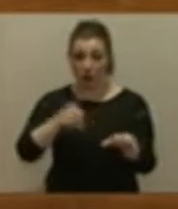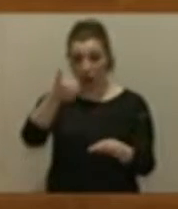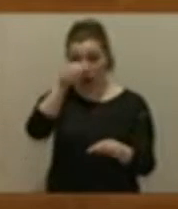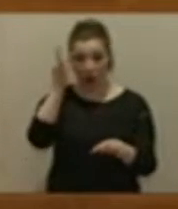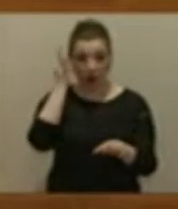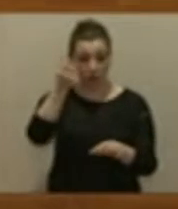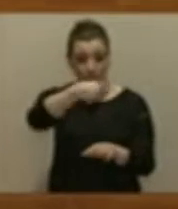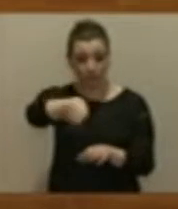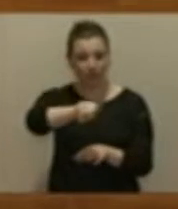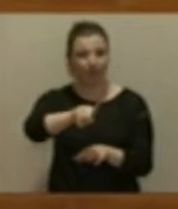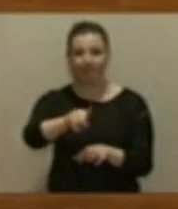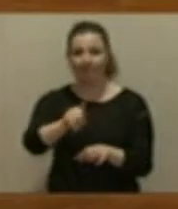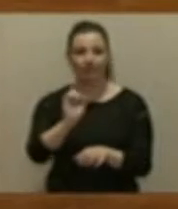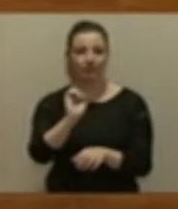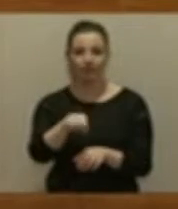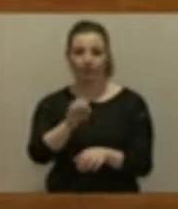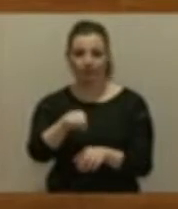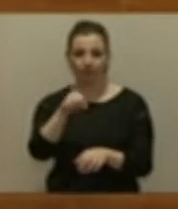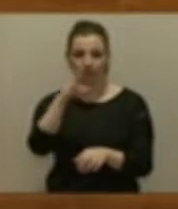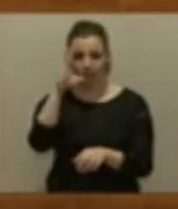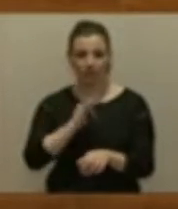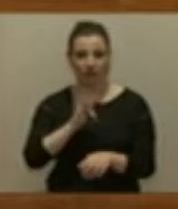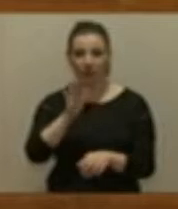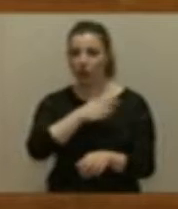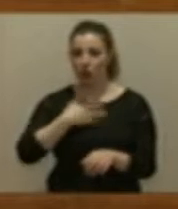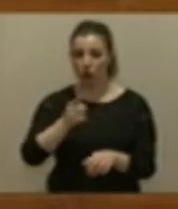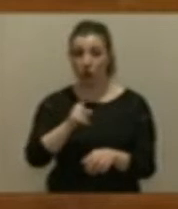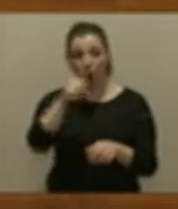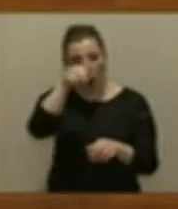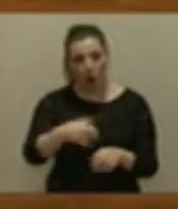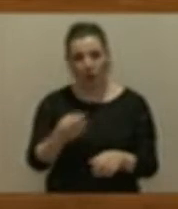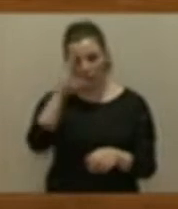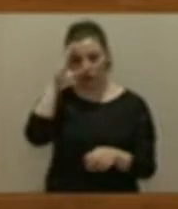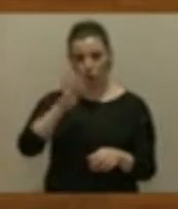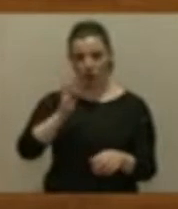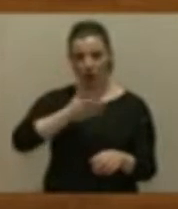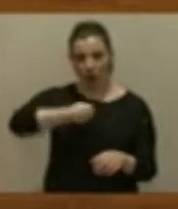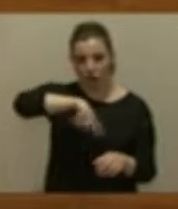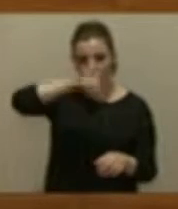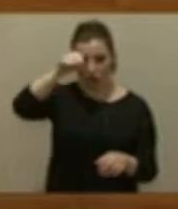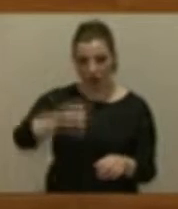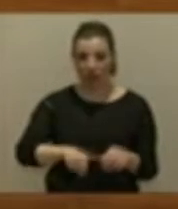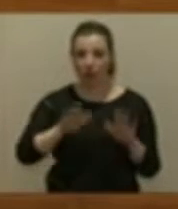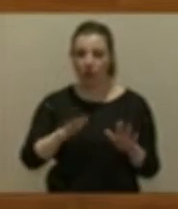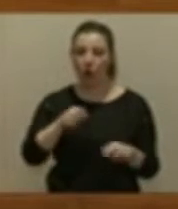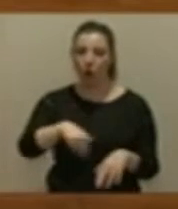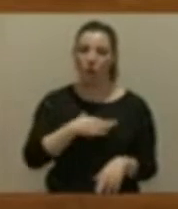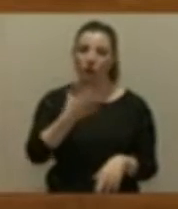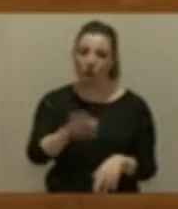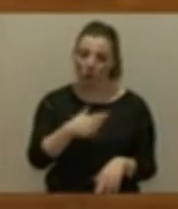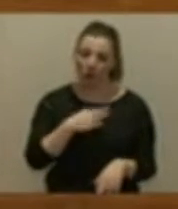escuchar entonces y es por eso que hoy tienen que escucharnos a nosotros aquí. Pero hoy tienen posibilidad de